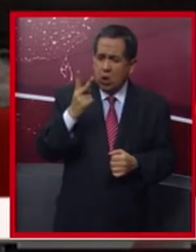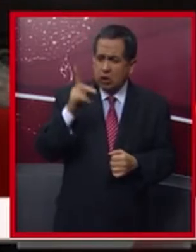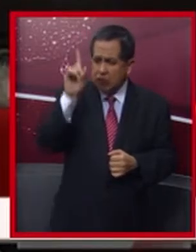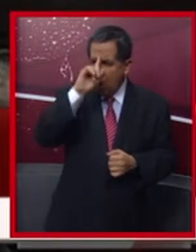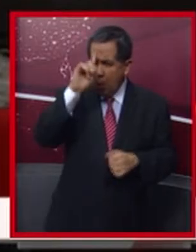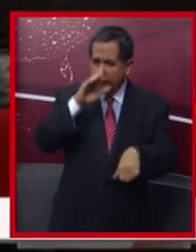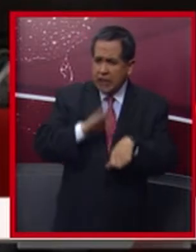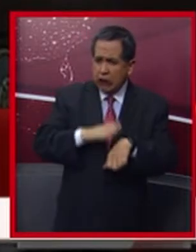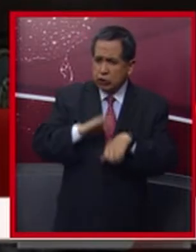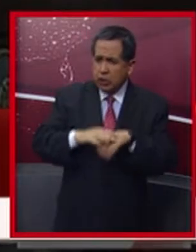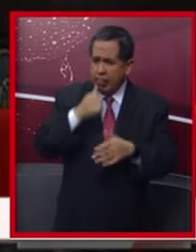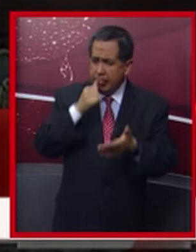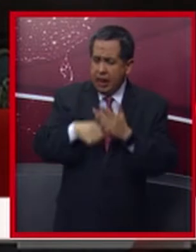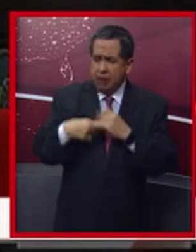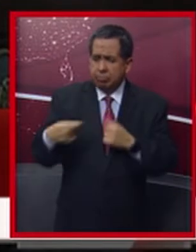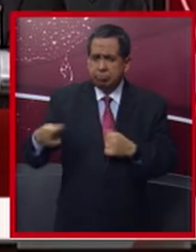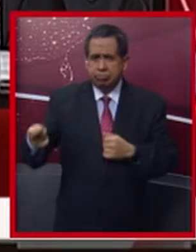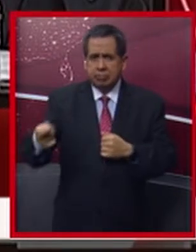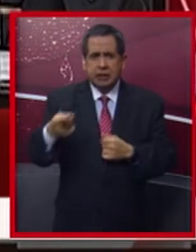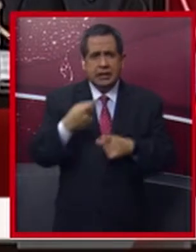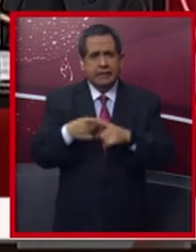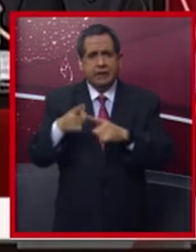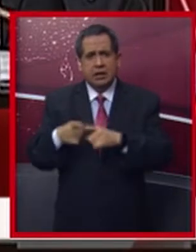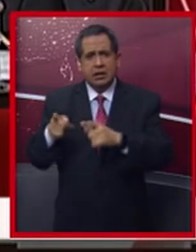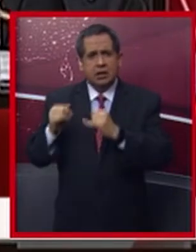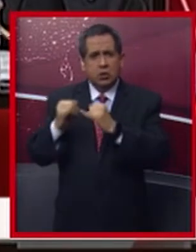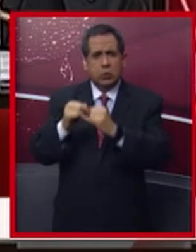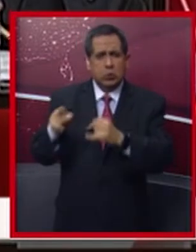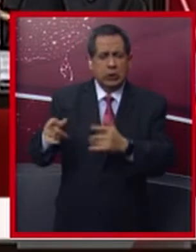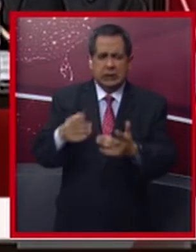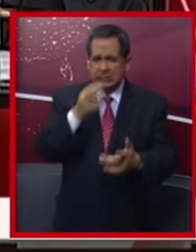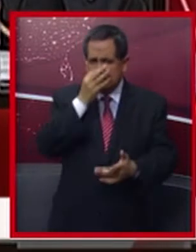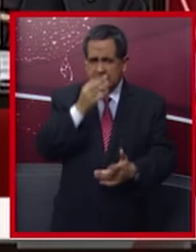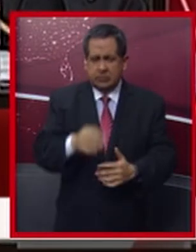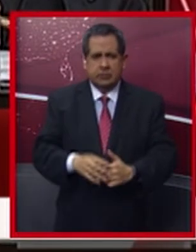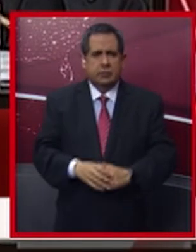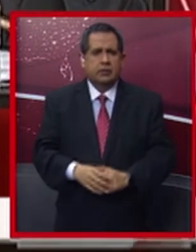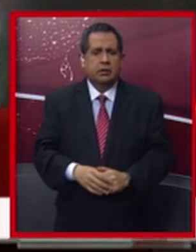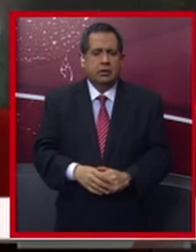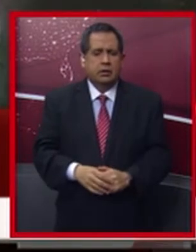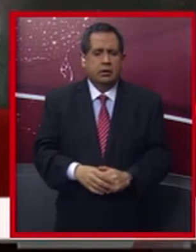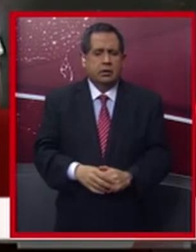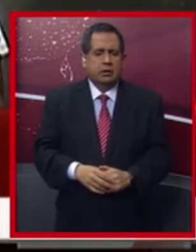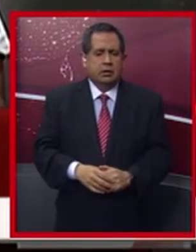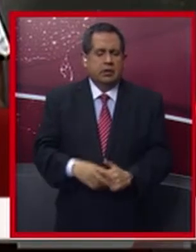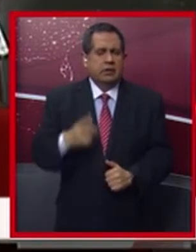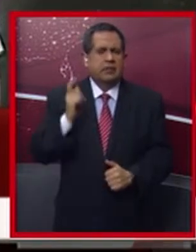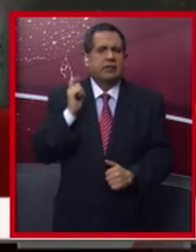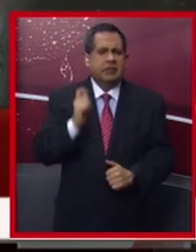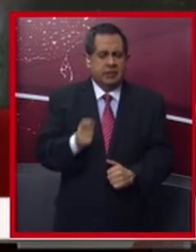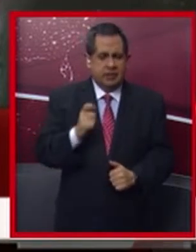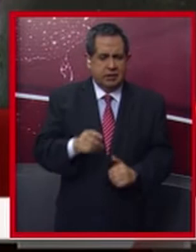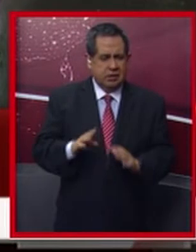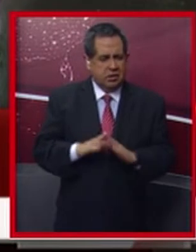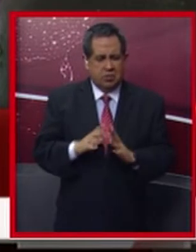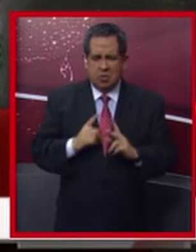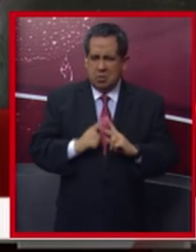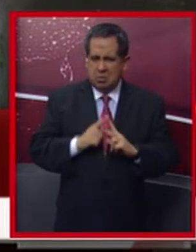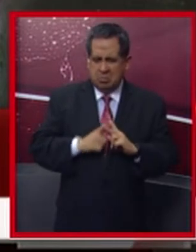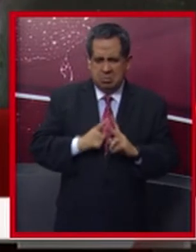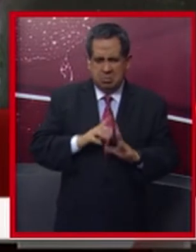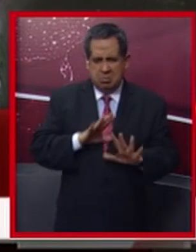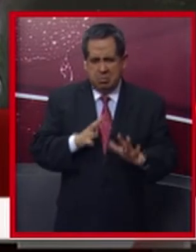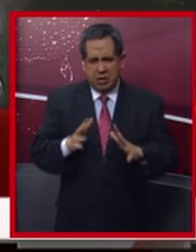recomendaciones dirigidas a diversas dependencias del sector público. Pero también me parece que esto significa que